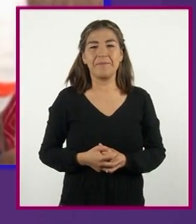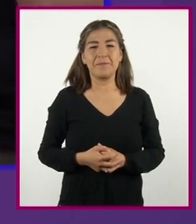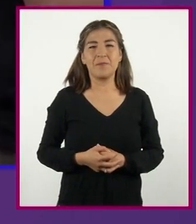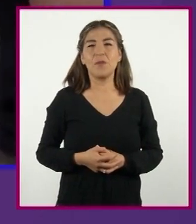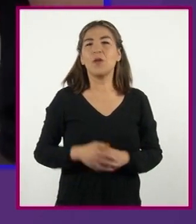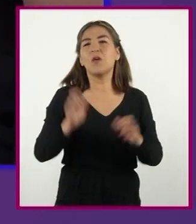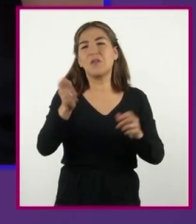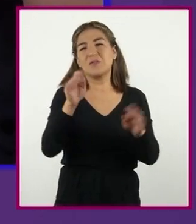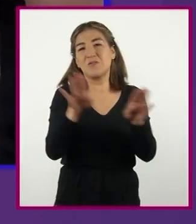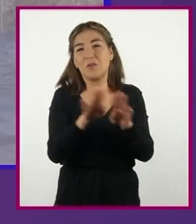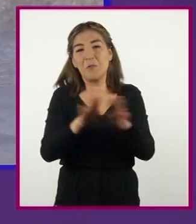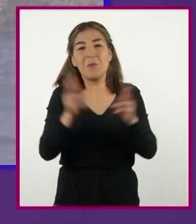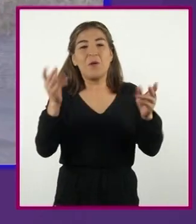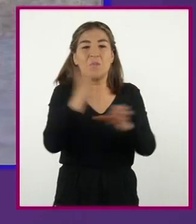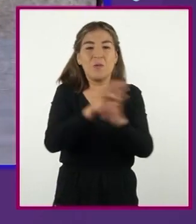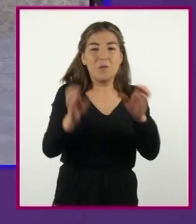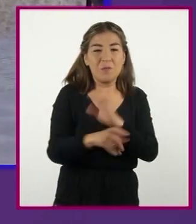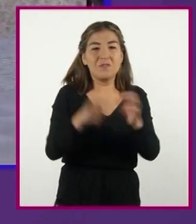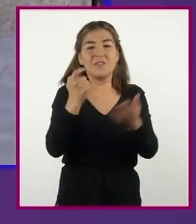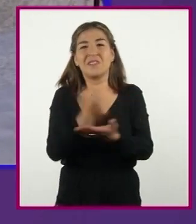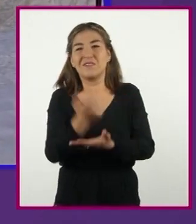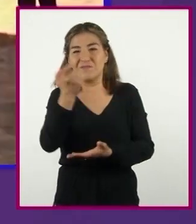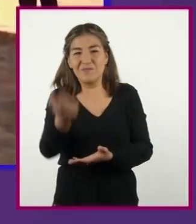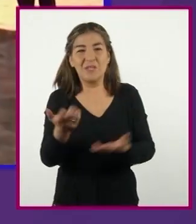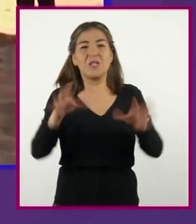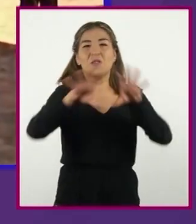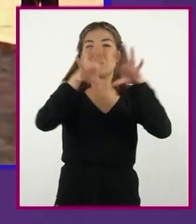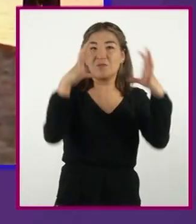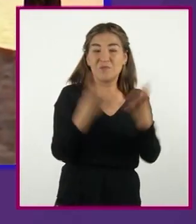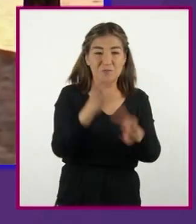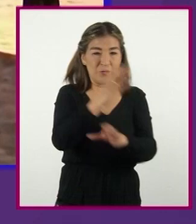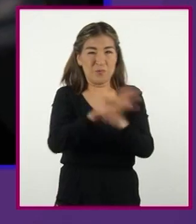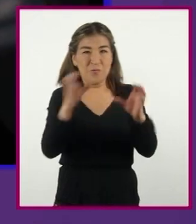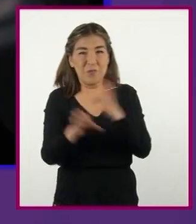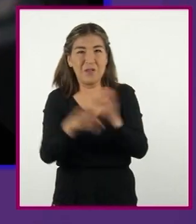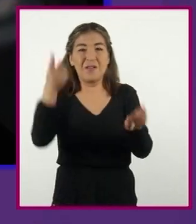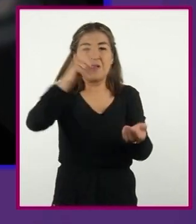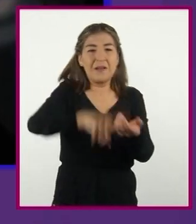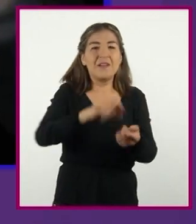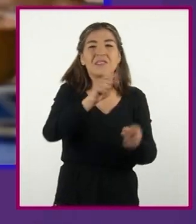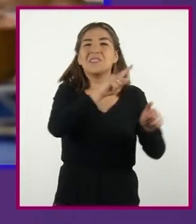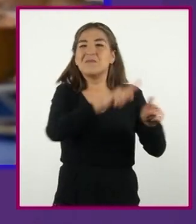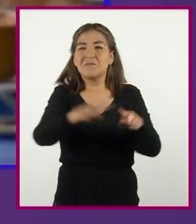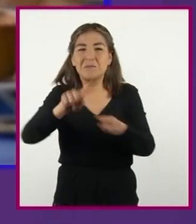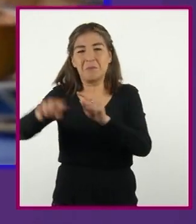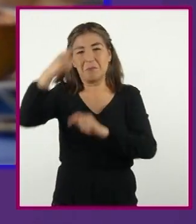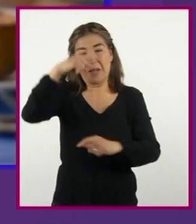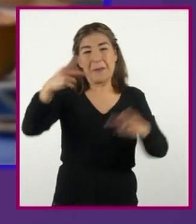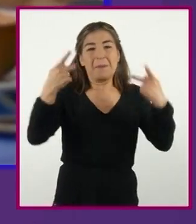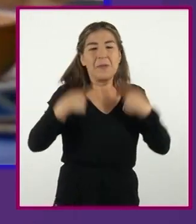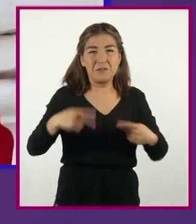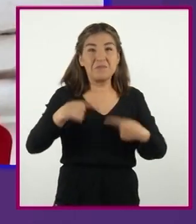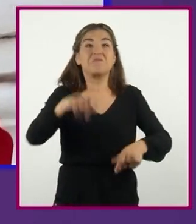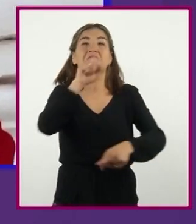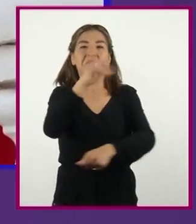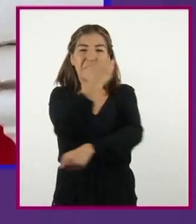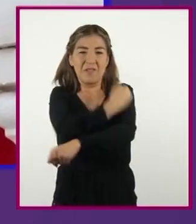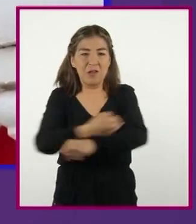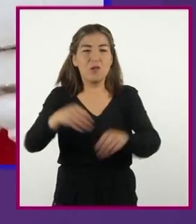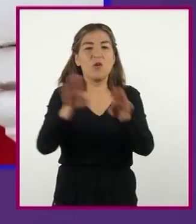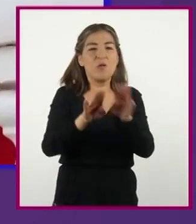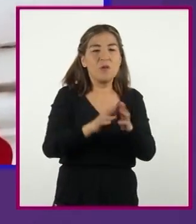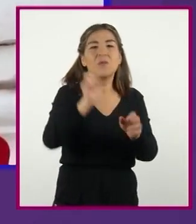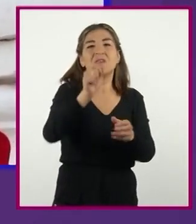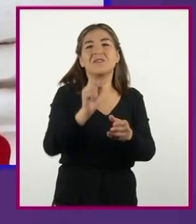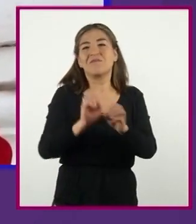Fenómenos económicos y políticos, como la globalización, promueven el desplazamiento de personas, incluso familias, a